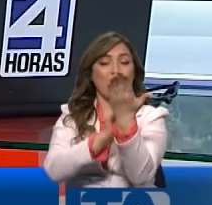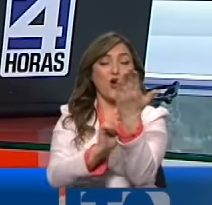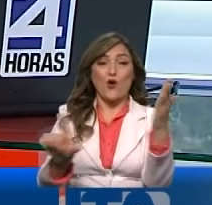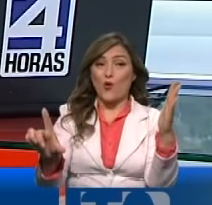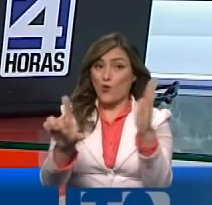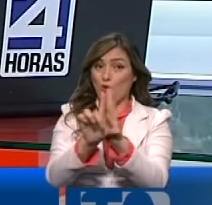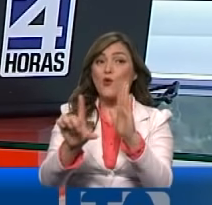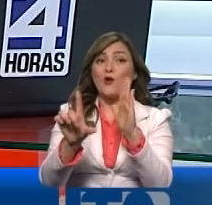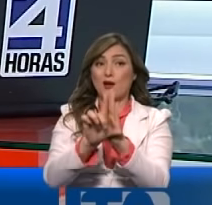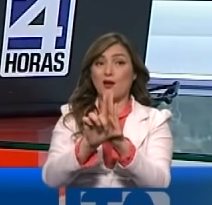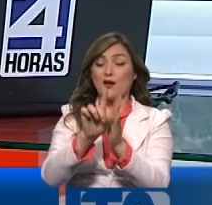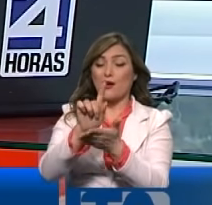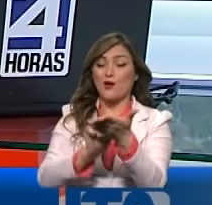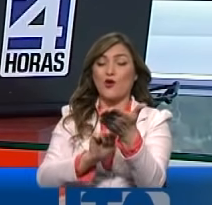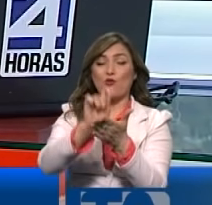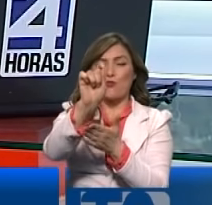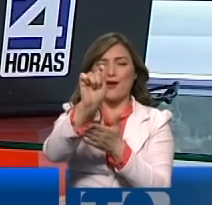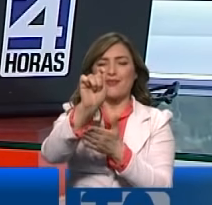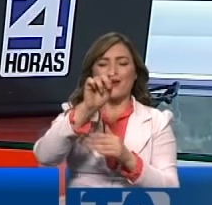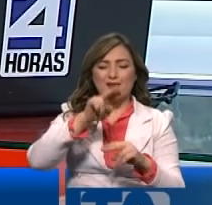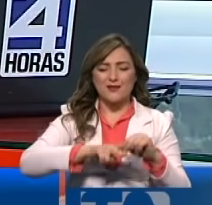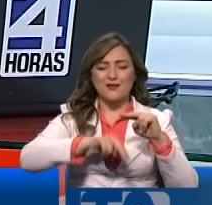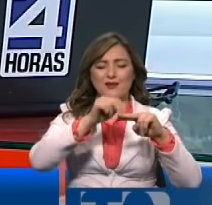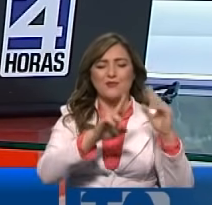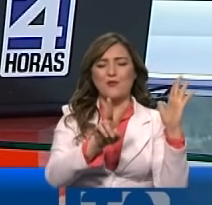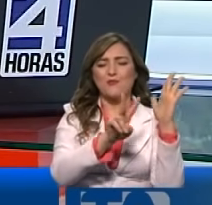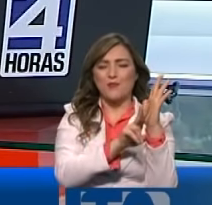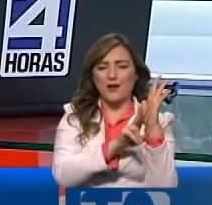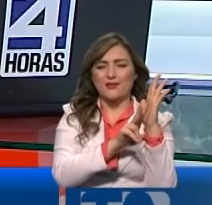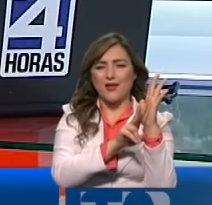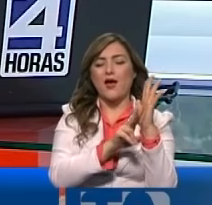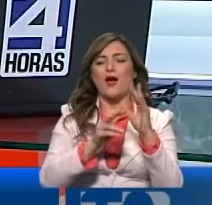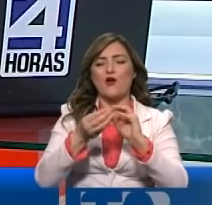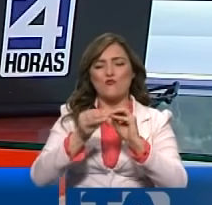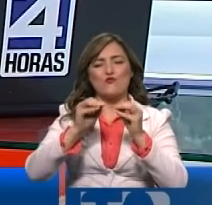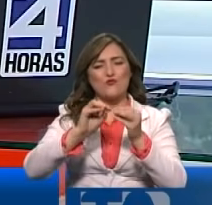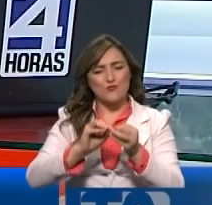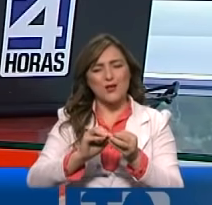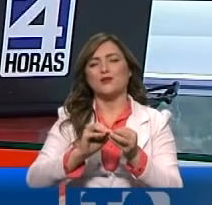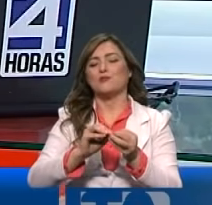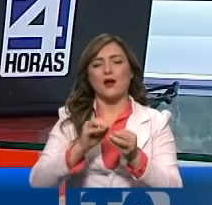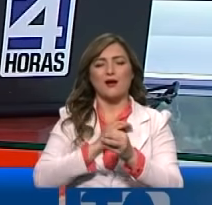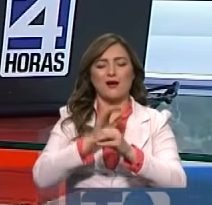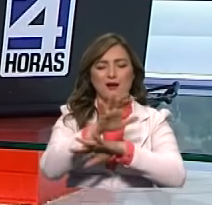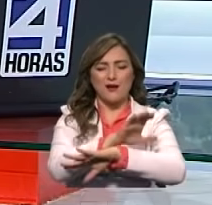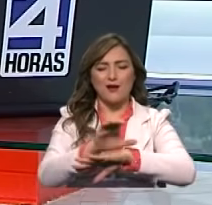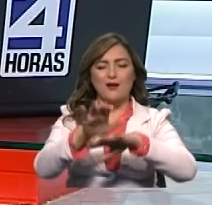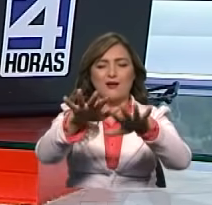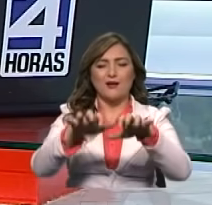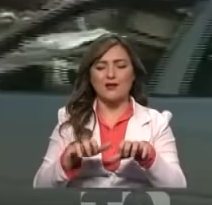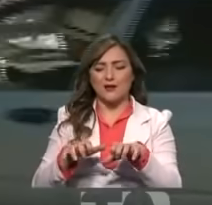de viviendas dignas, formación para emprendedores y agricultores, además de la flexibilización de trámites.